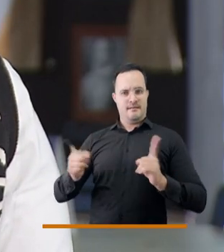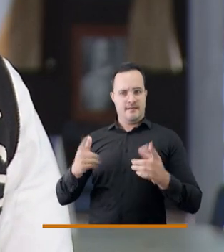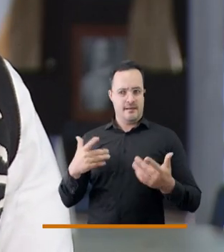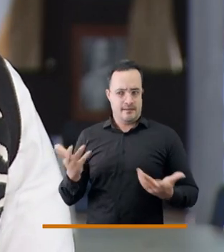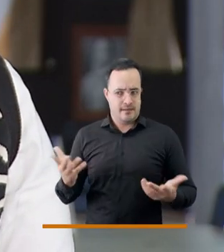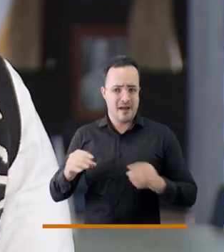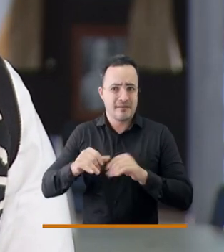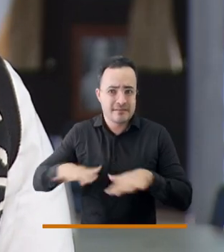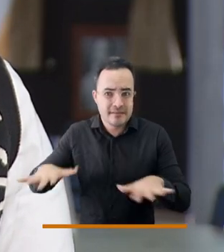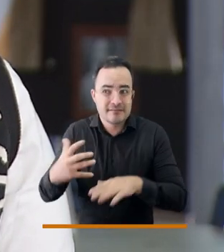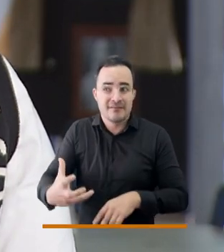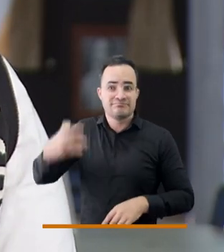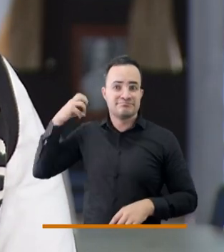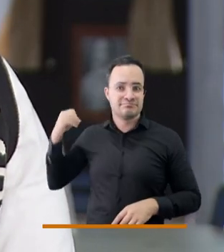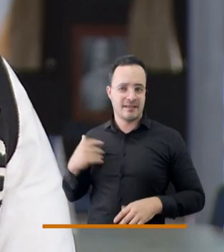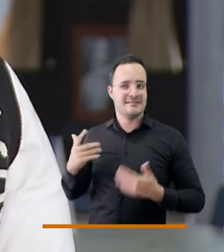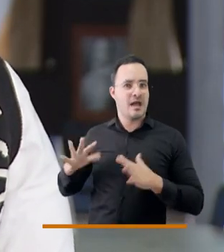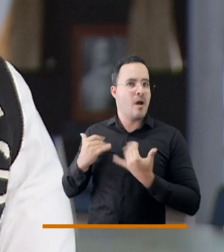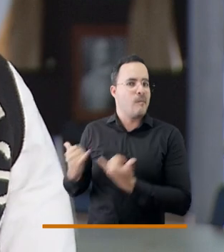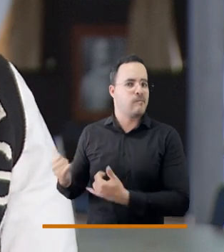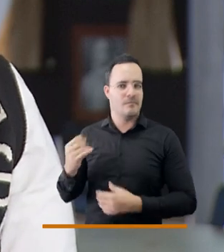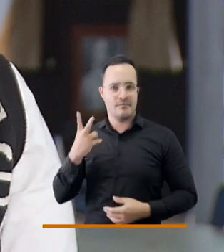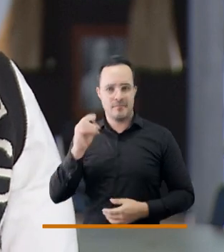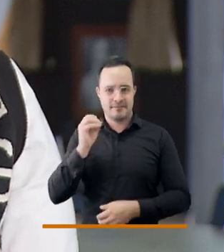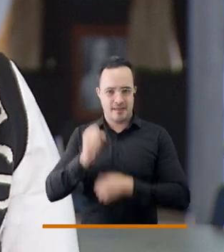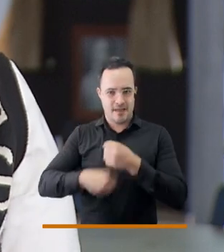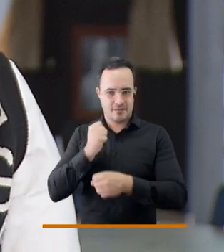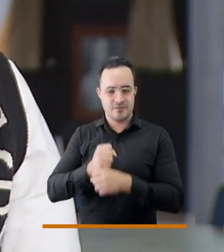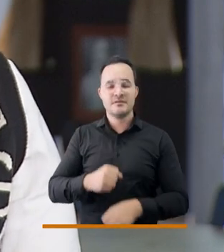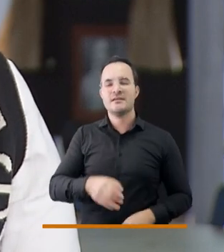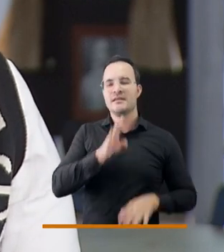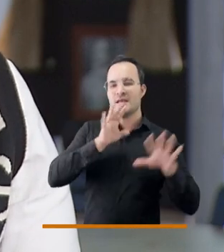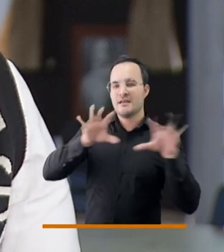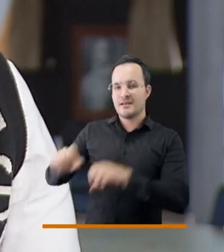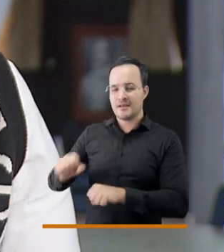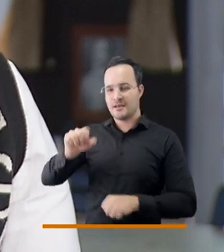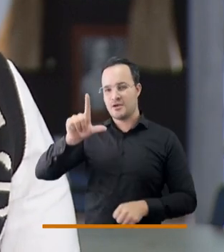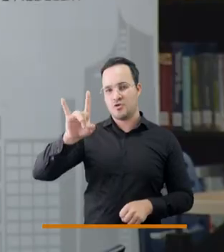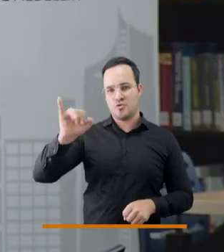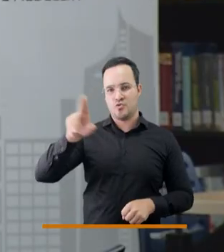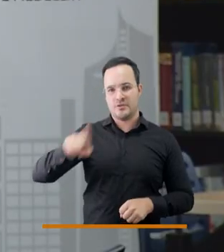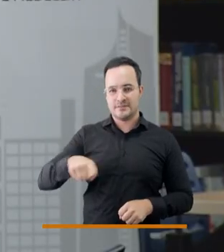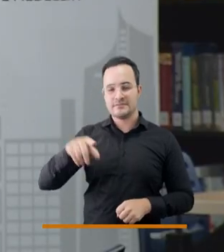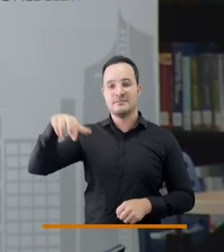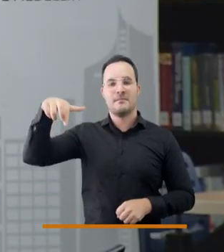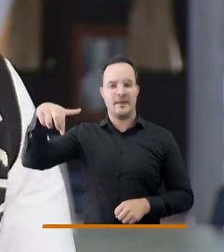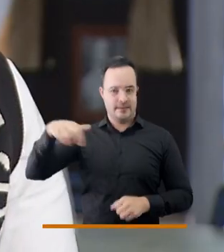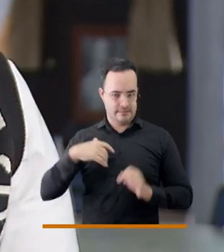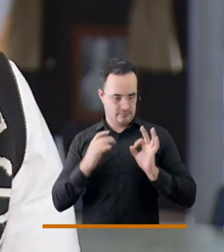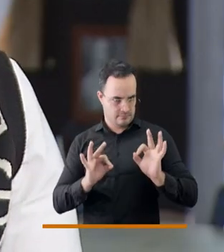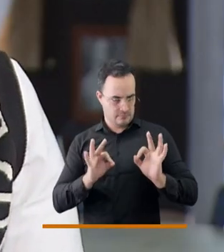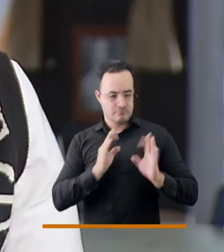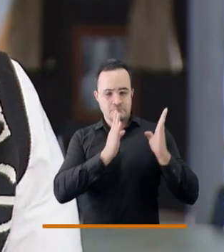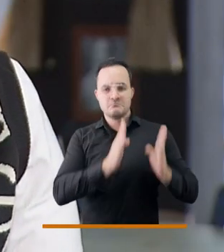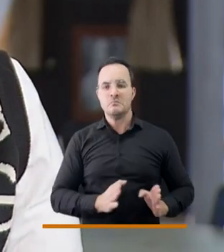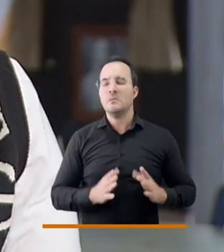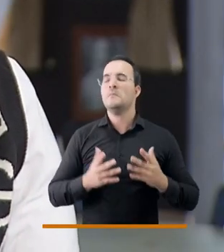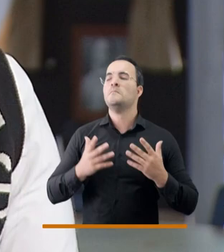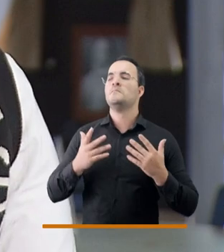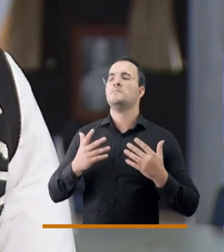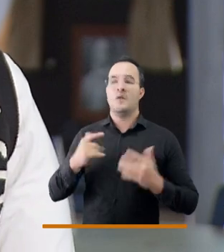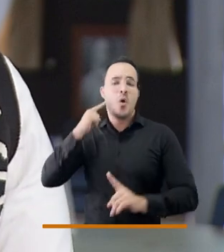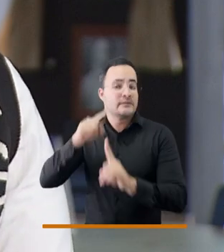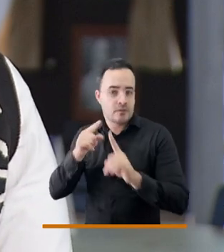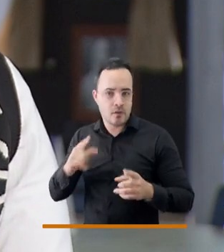años, porque fue adquirido en el mandato de Luis Pérez. Inclusive se adquirió para un relleno sanitario. En ese momento,